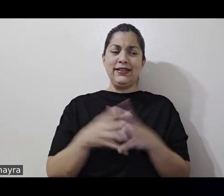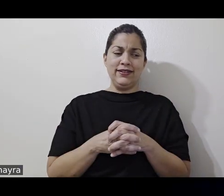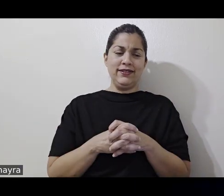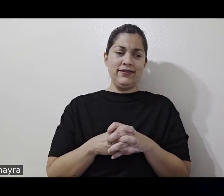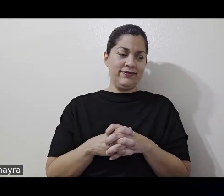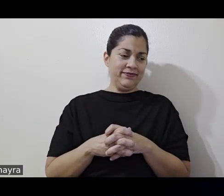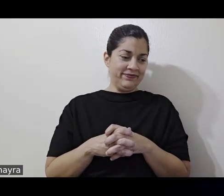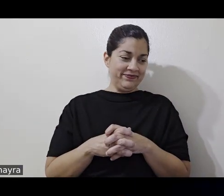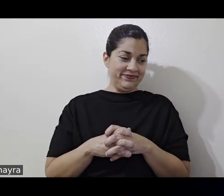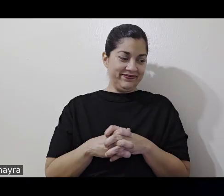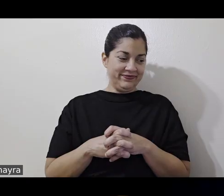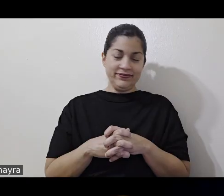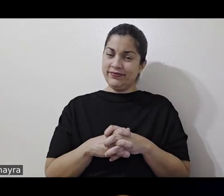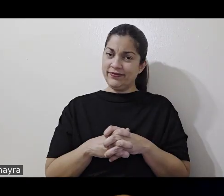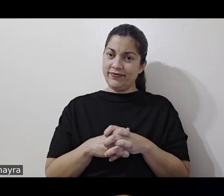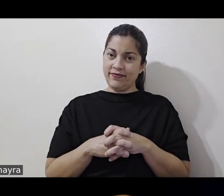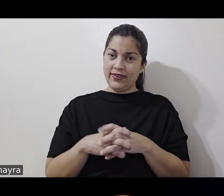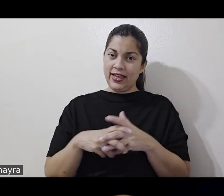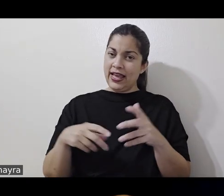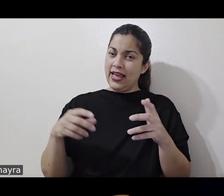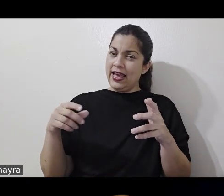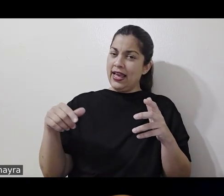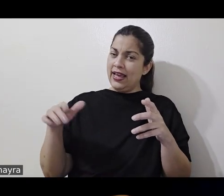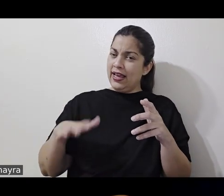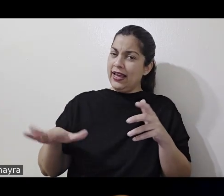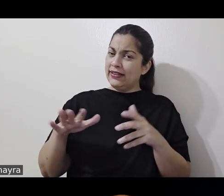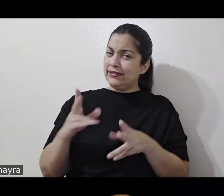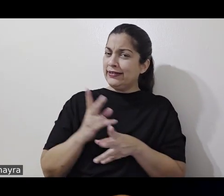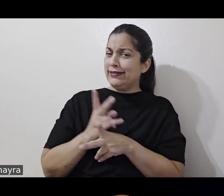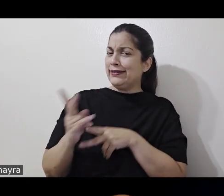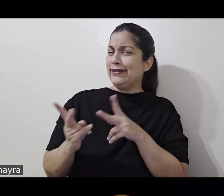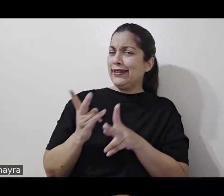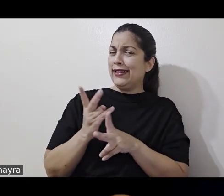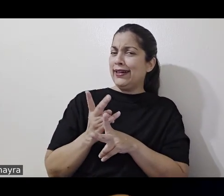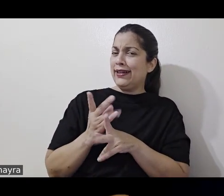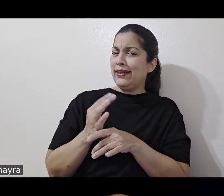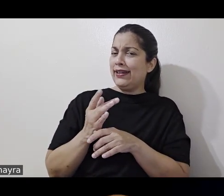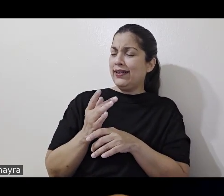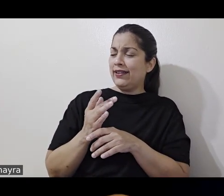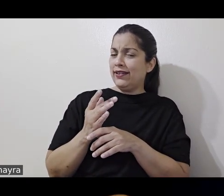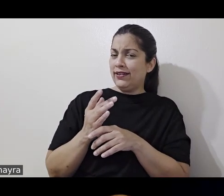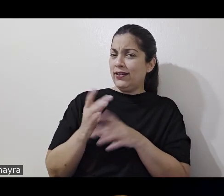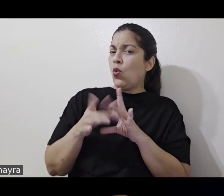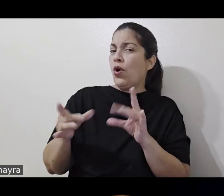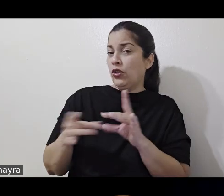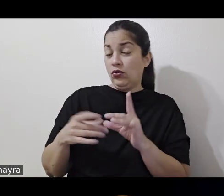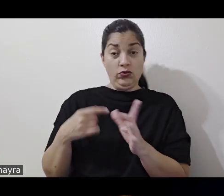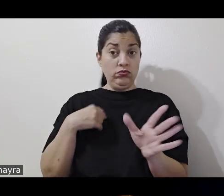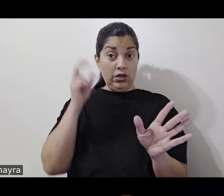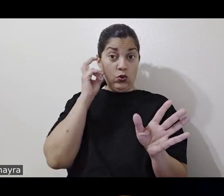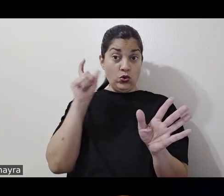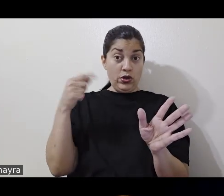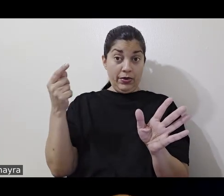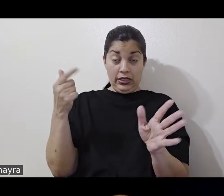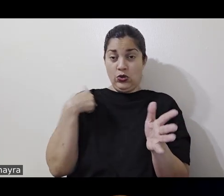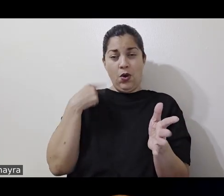convencional. Estos tipos de cuentos, es que de momento, nada más que escuchándote, me imaginé casi